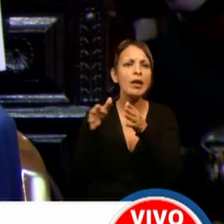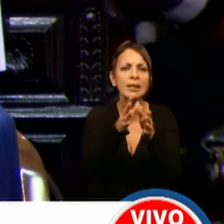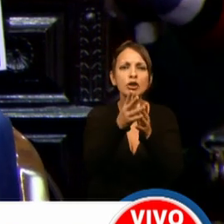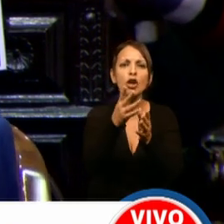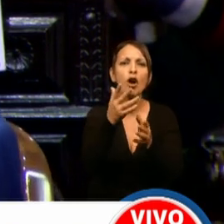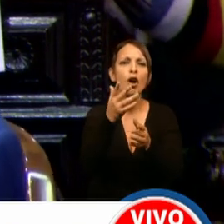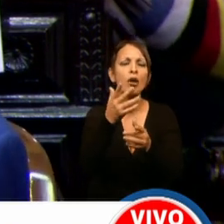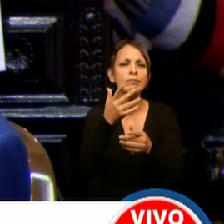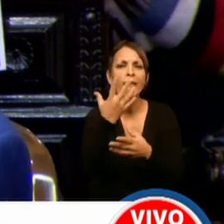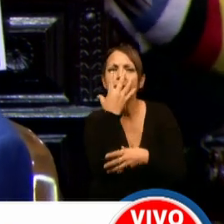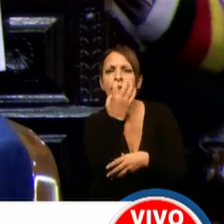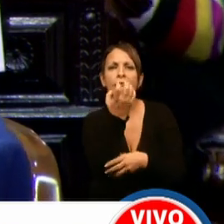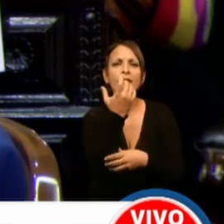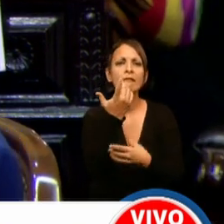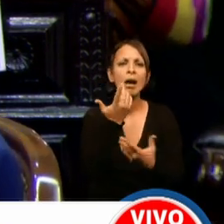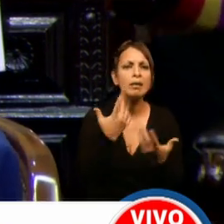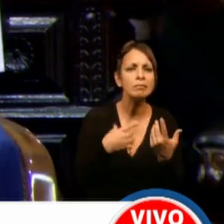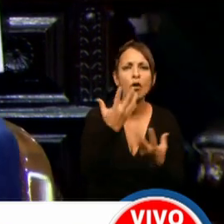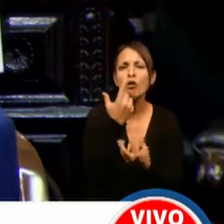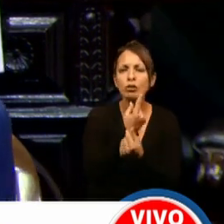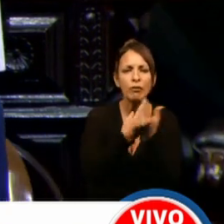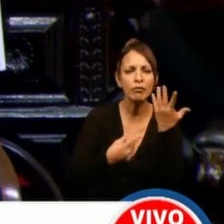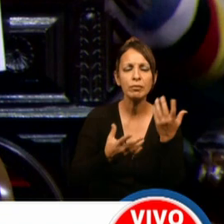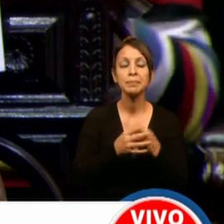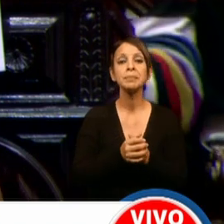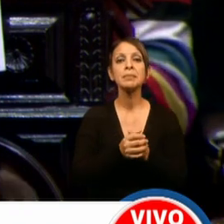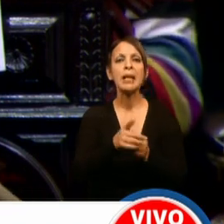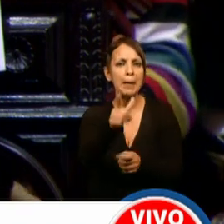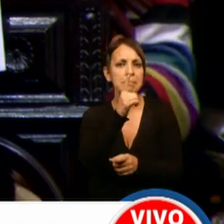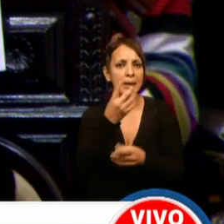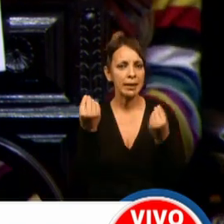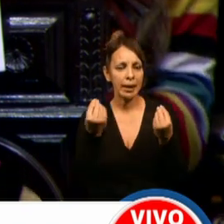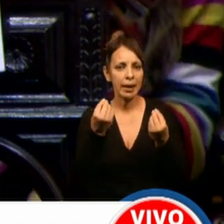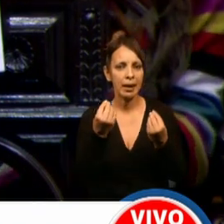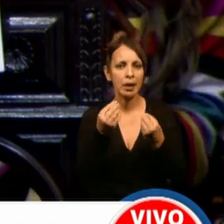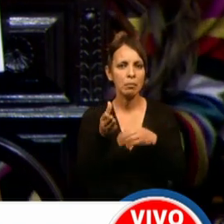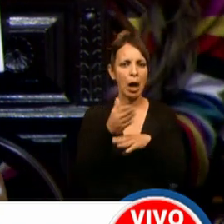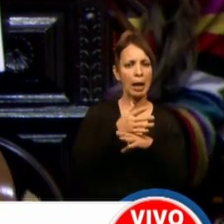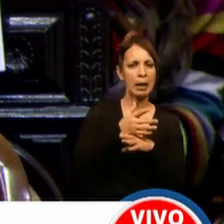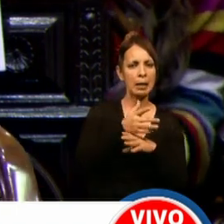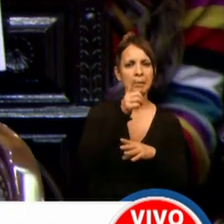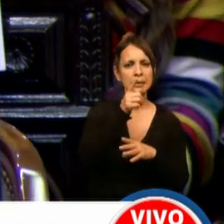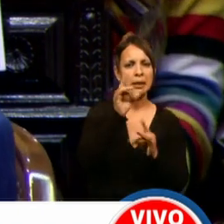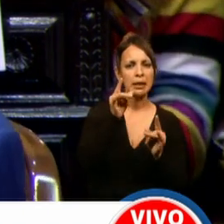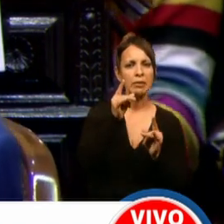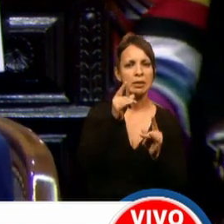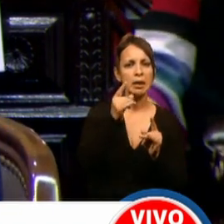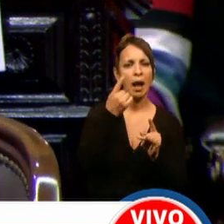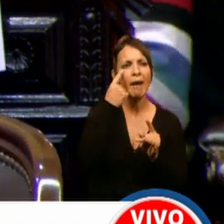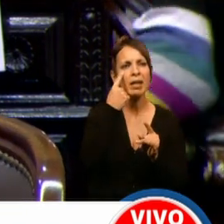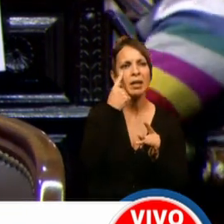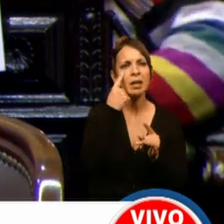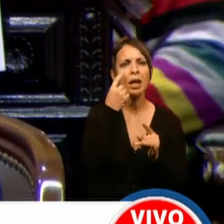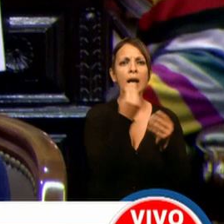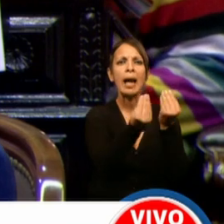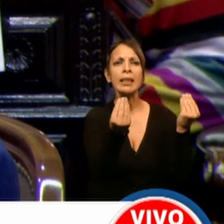qué quiere decir esto pareciera que a priori va a ser difícil decir cuántas mujeres tienen